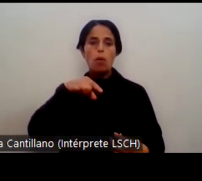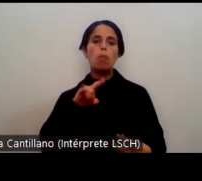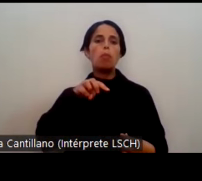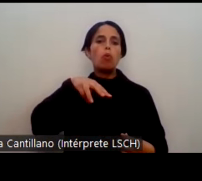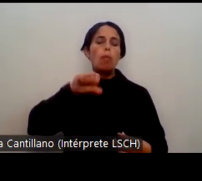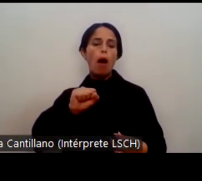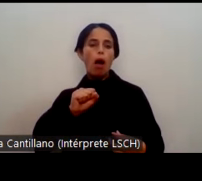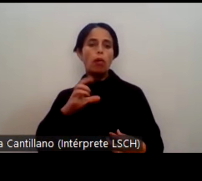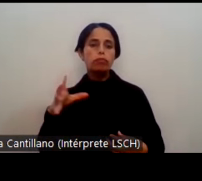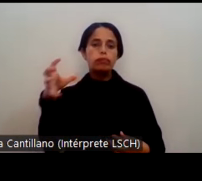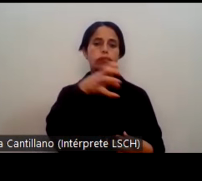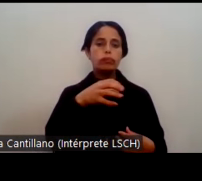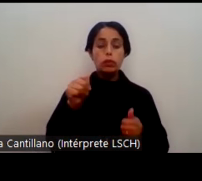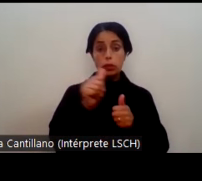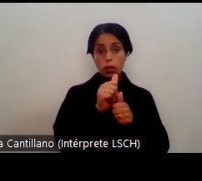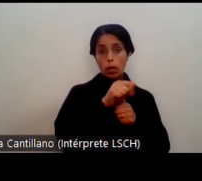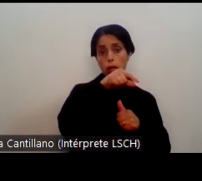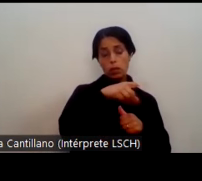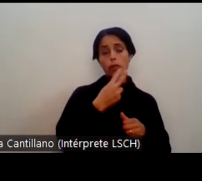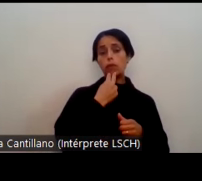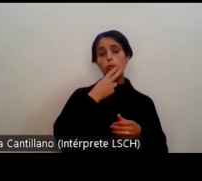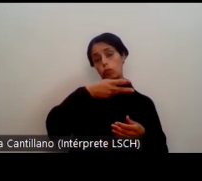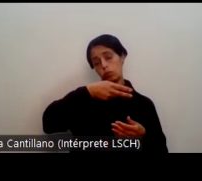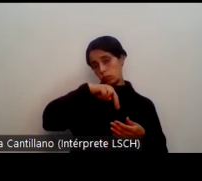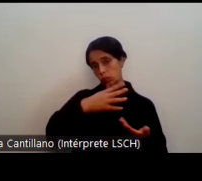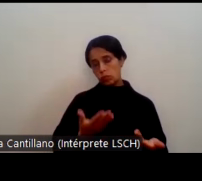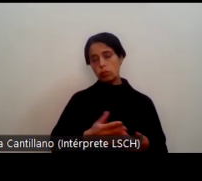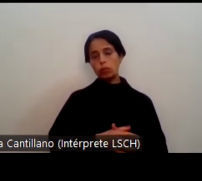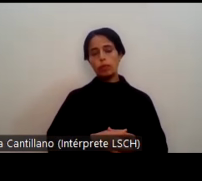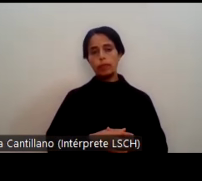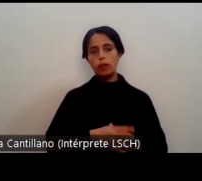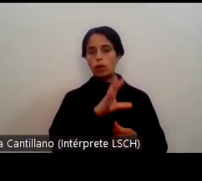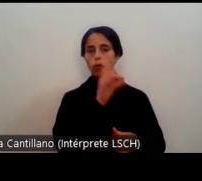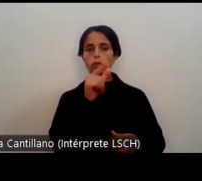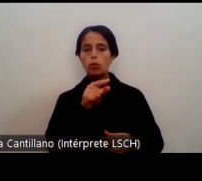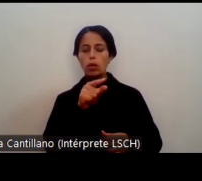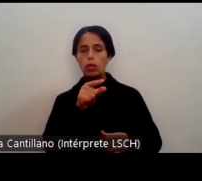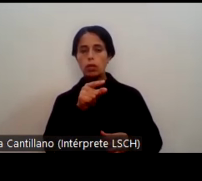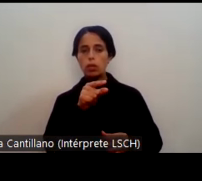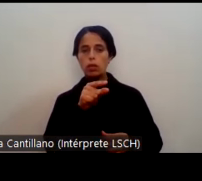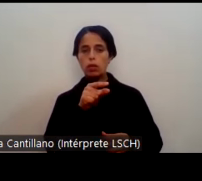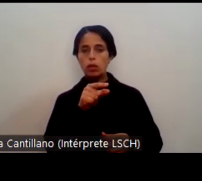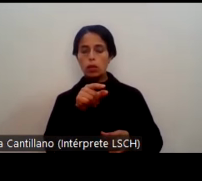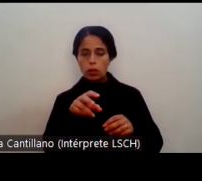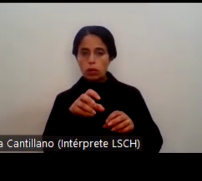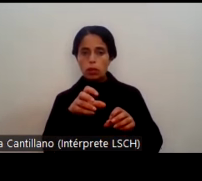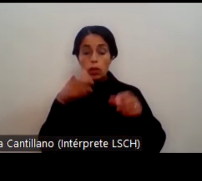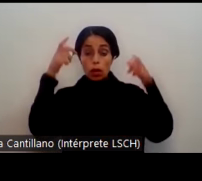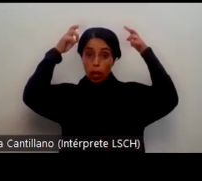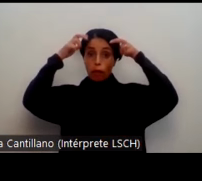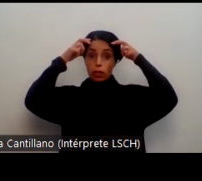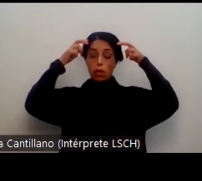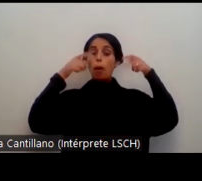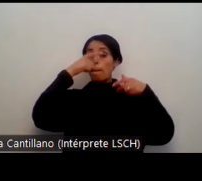de la fauna local, em, que se encontró así arqueológicamente sobre la cabeza de un individuo.